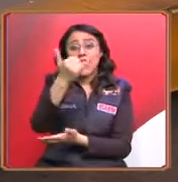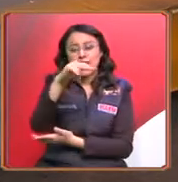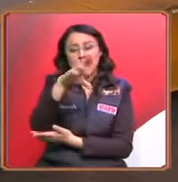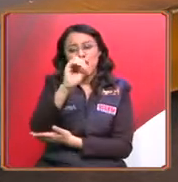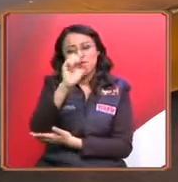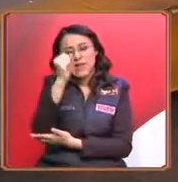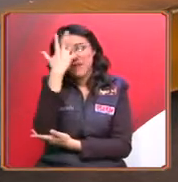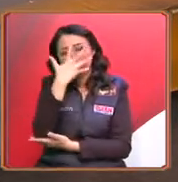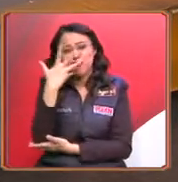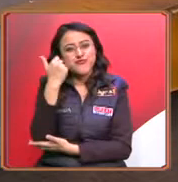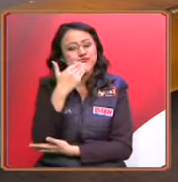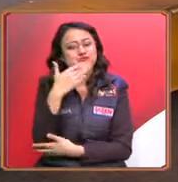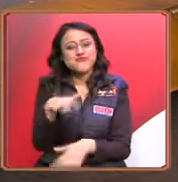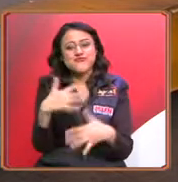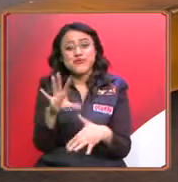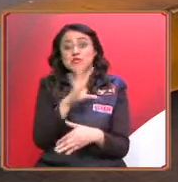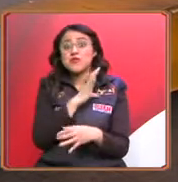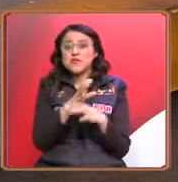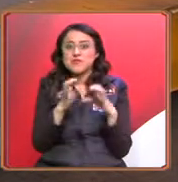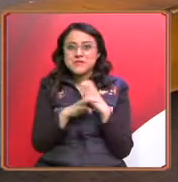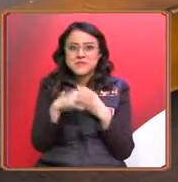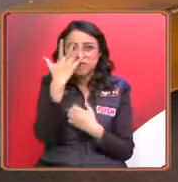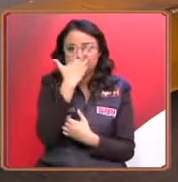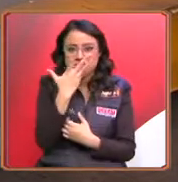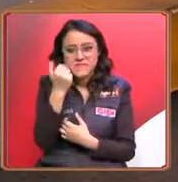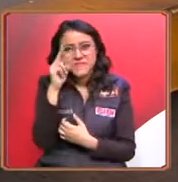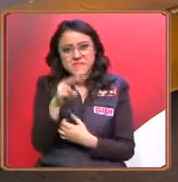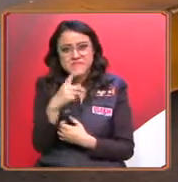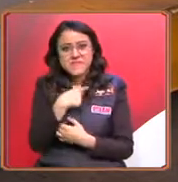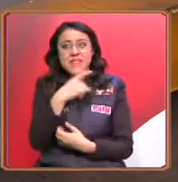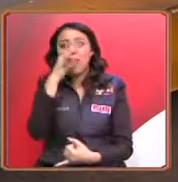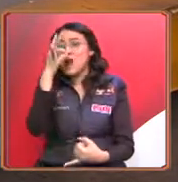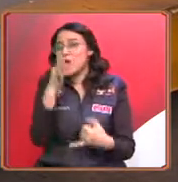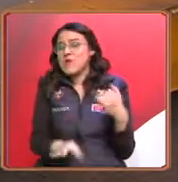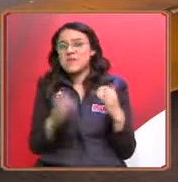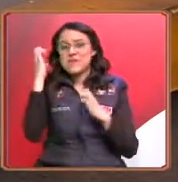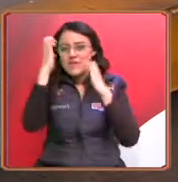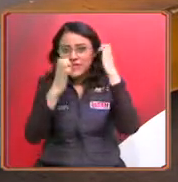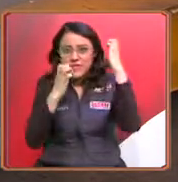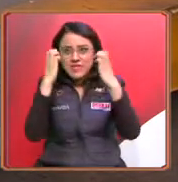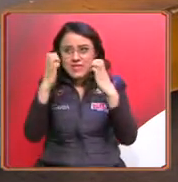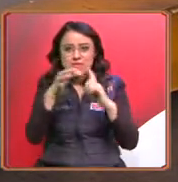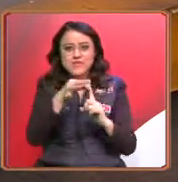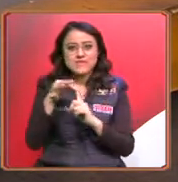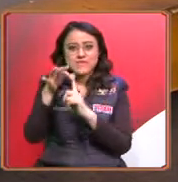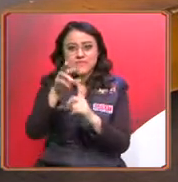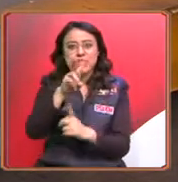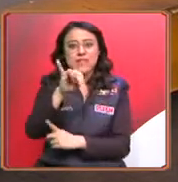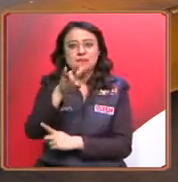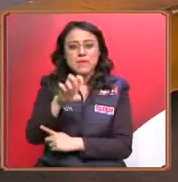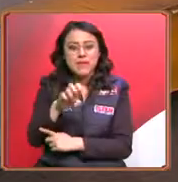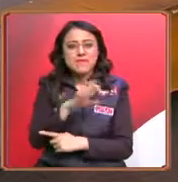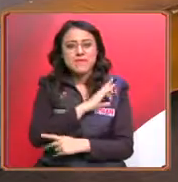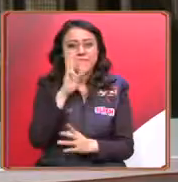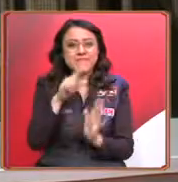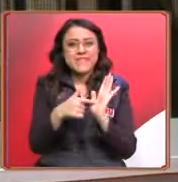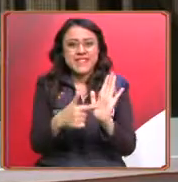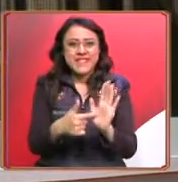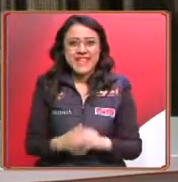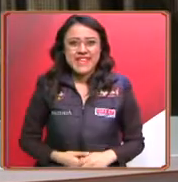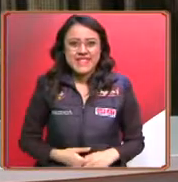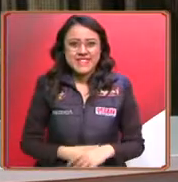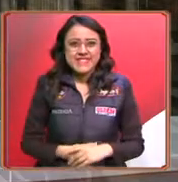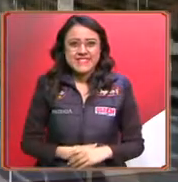padrísimo Reynosa, le están metiendo... Hay cosillas buenas, Reynosa. Y estuve con el último evento de la gira Vive de Vive Sin Drogas. A ver. Vamos a